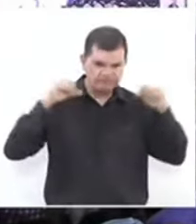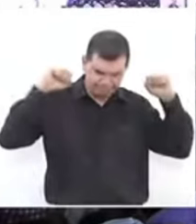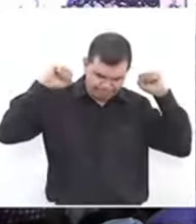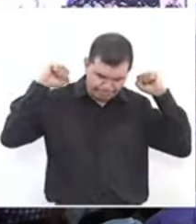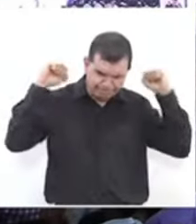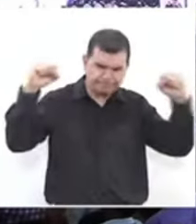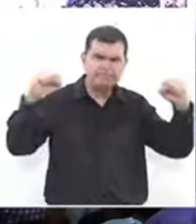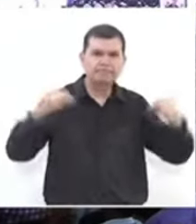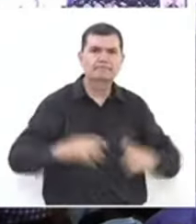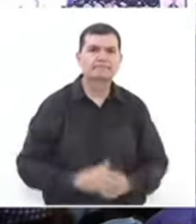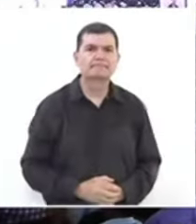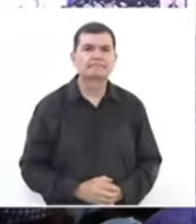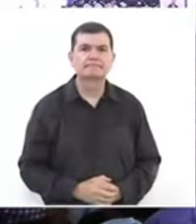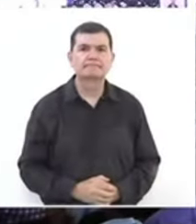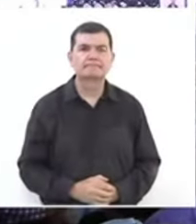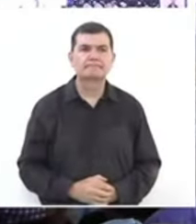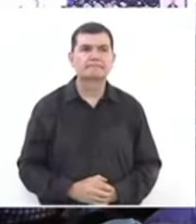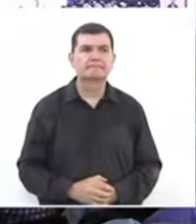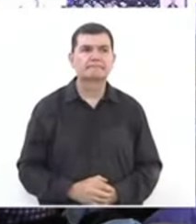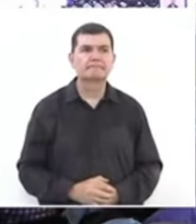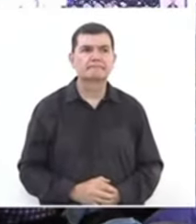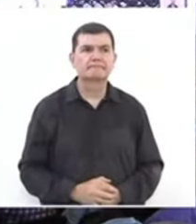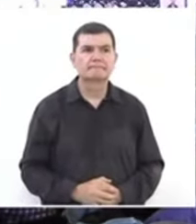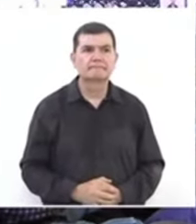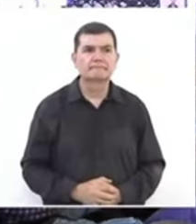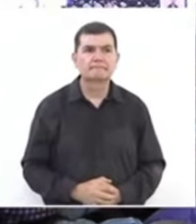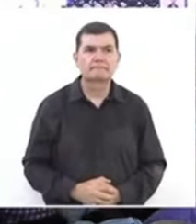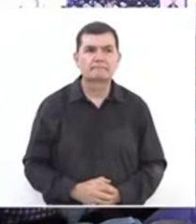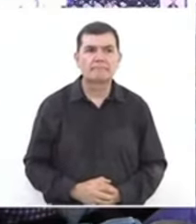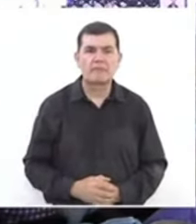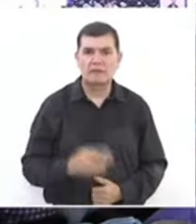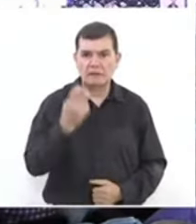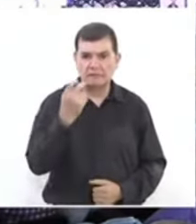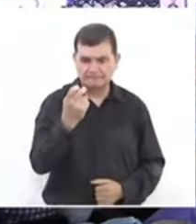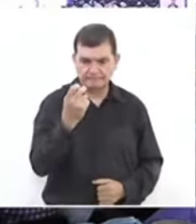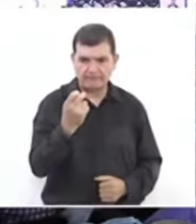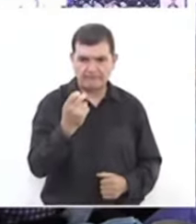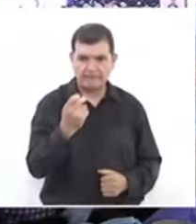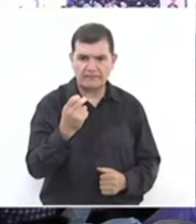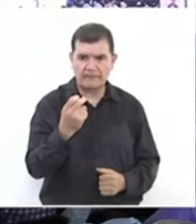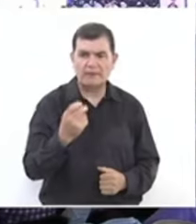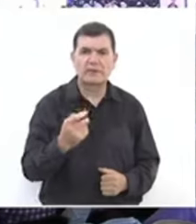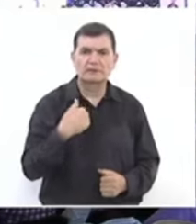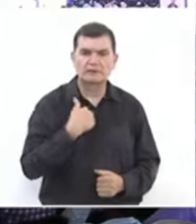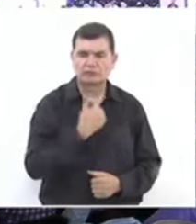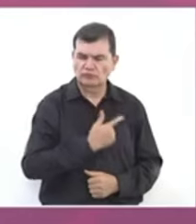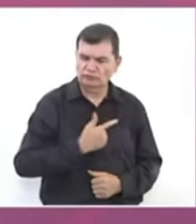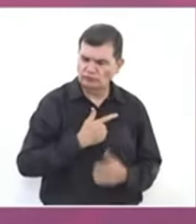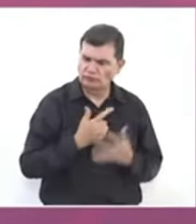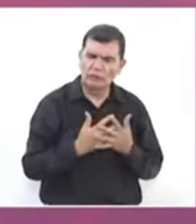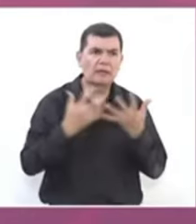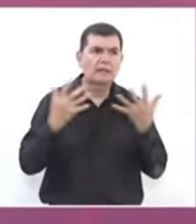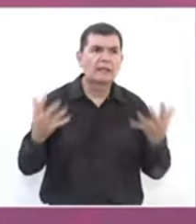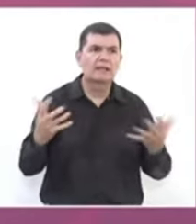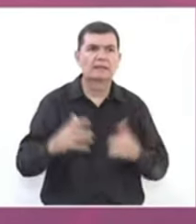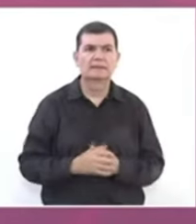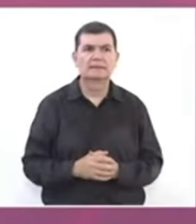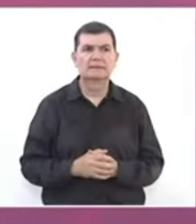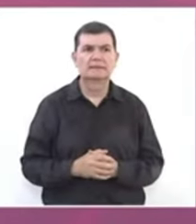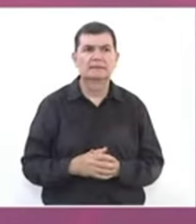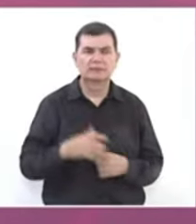Ya se va el 30 de septiembre el presidente AMLO. Problemas de salud, pero queda en buenas manos de la doctora Sheinbaum.